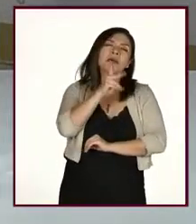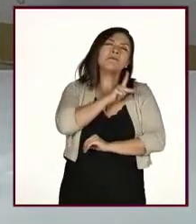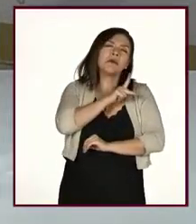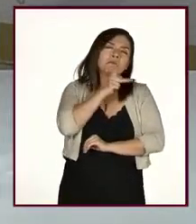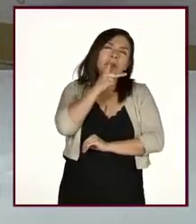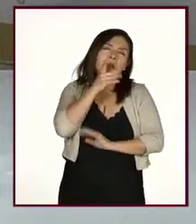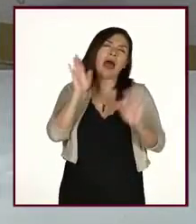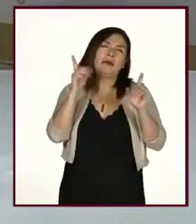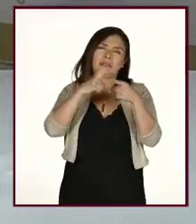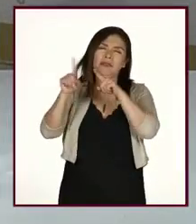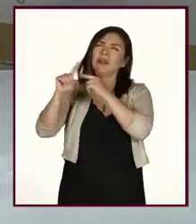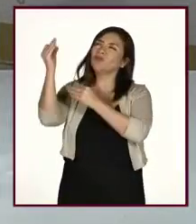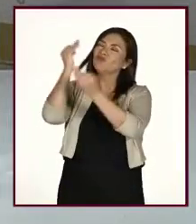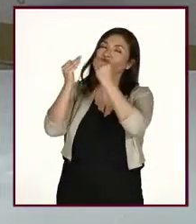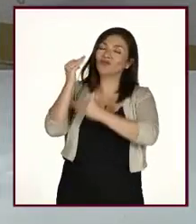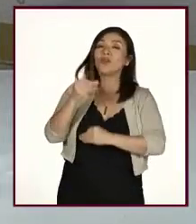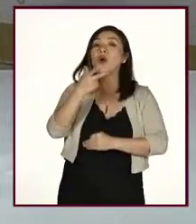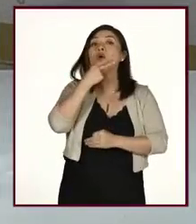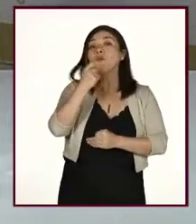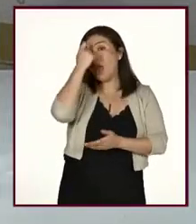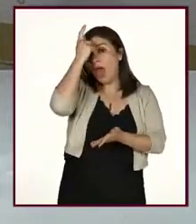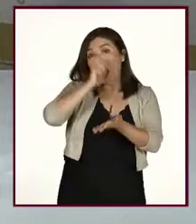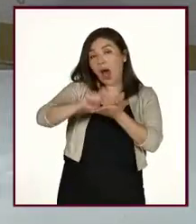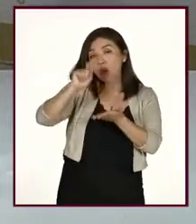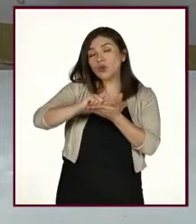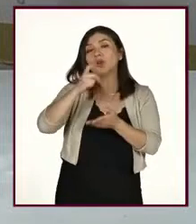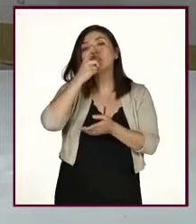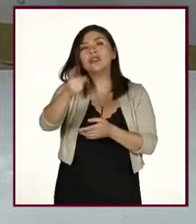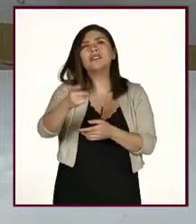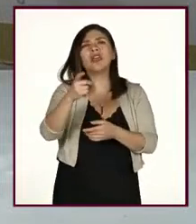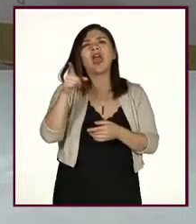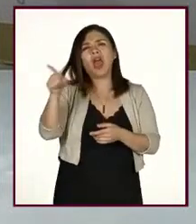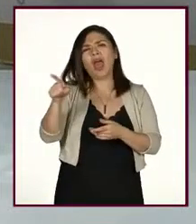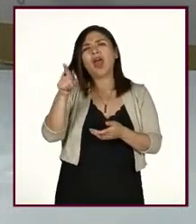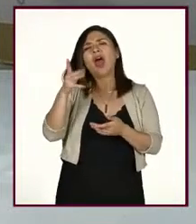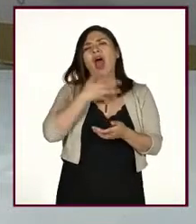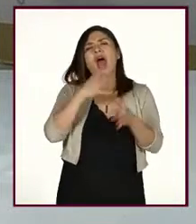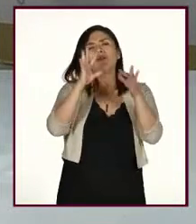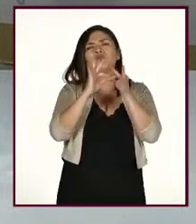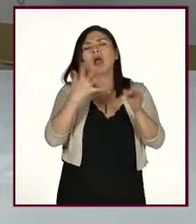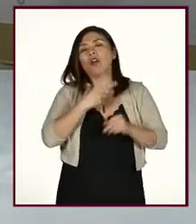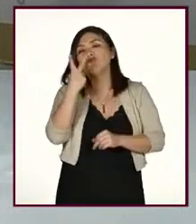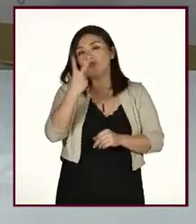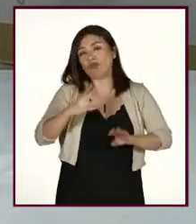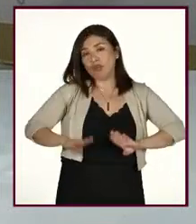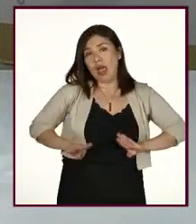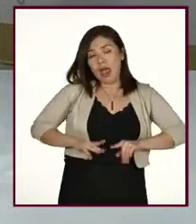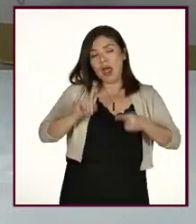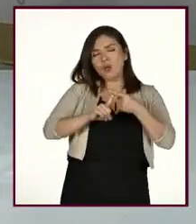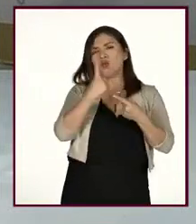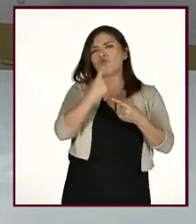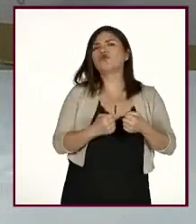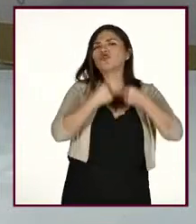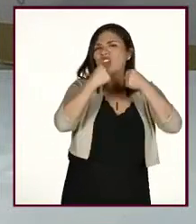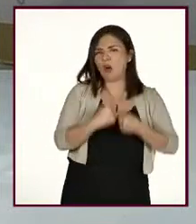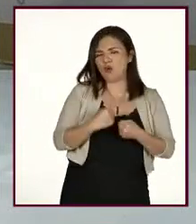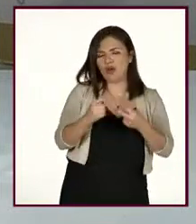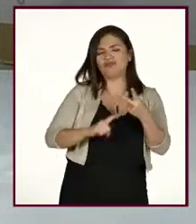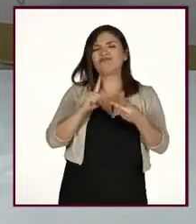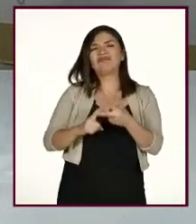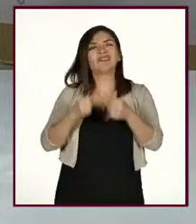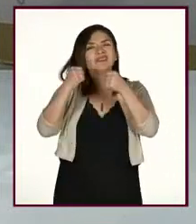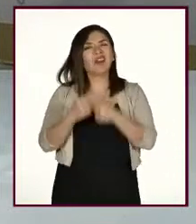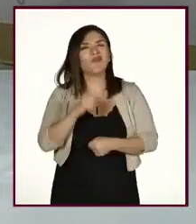padres. Y Bowlby, pues él describe en líneas generales los dos tipos de apego, el apego seguro y el apego